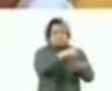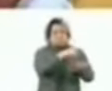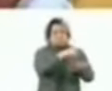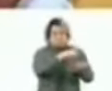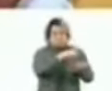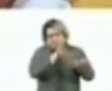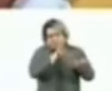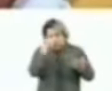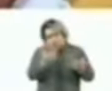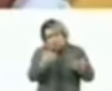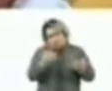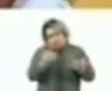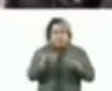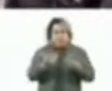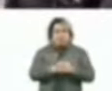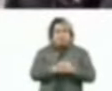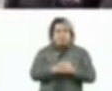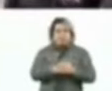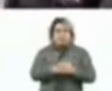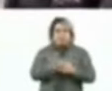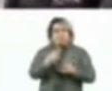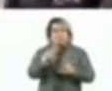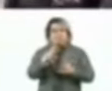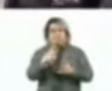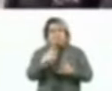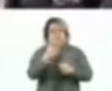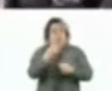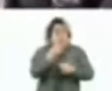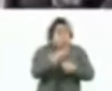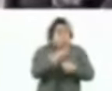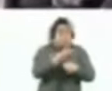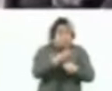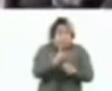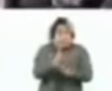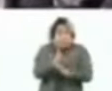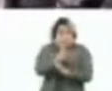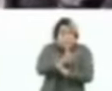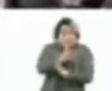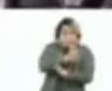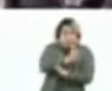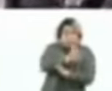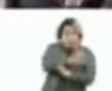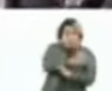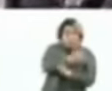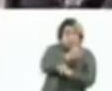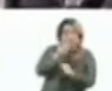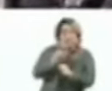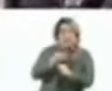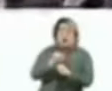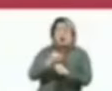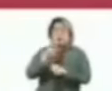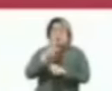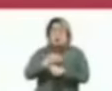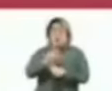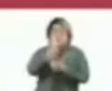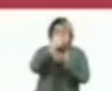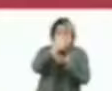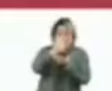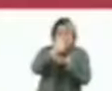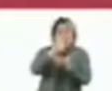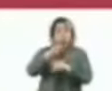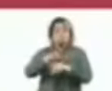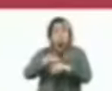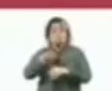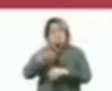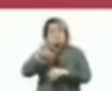por instrucción de la jefa de gobierno, casi el triple de lo que tenían en la pasada administración para los mercados públicos de la ciudad,